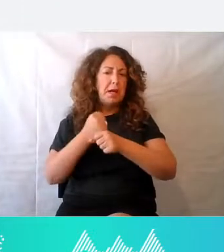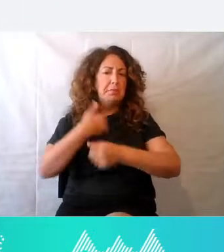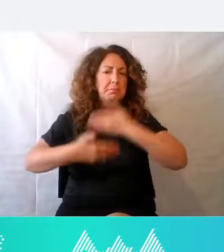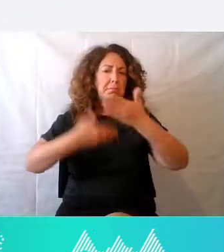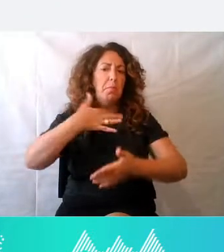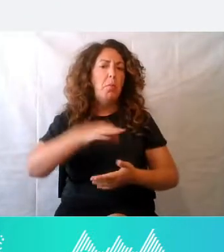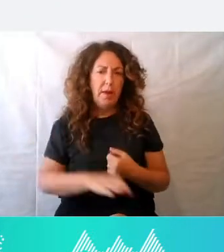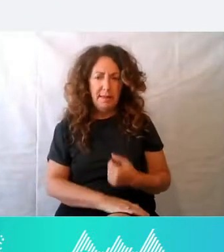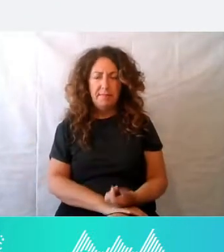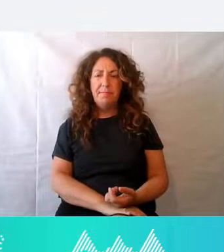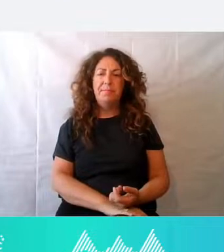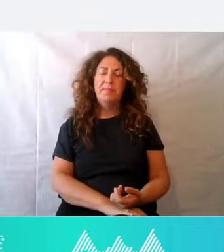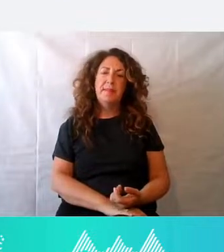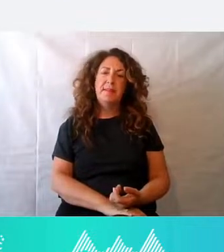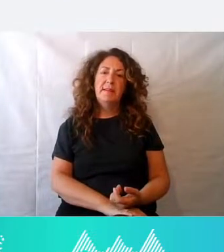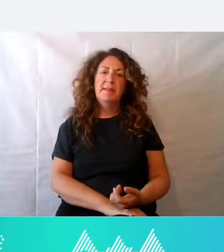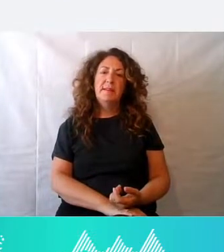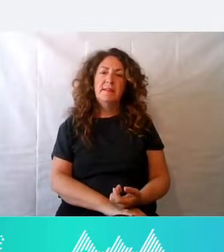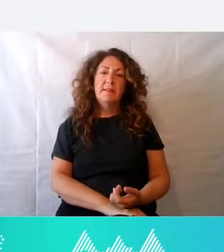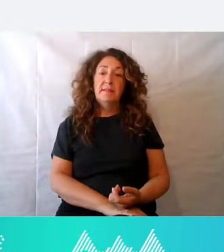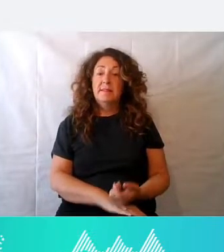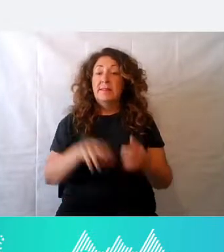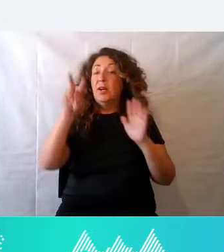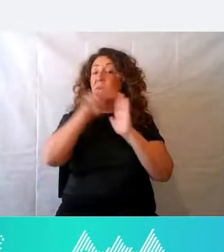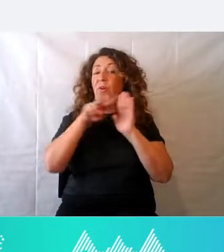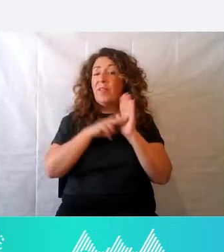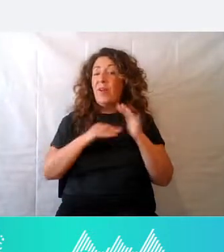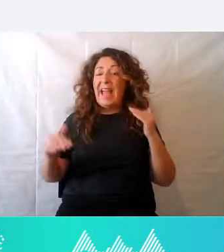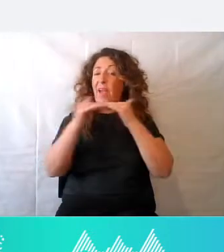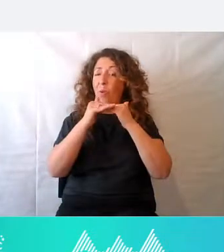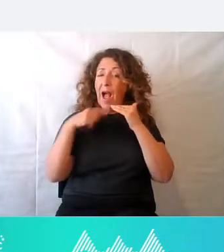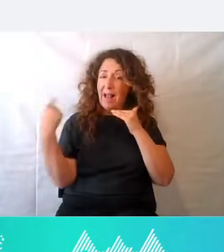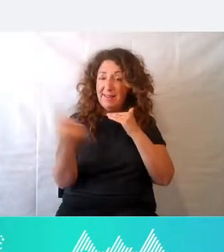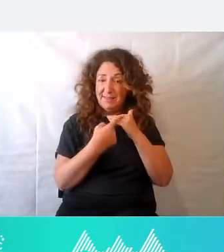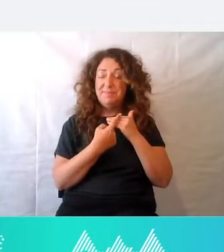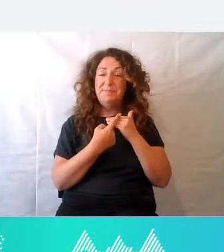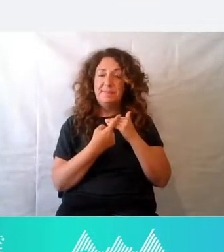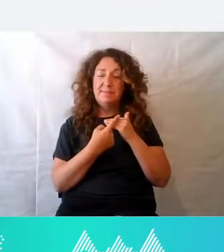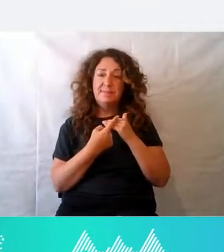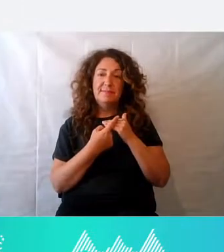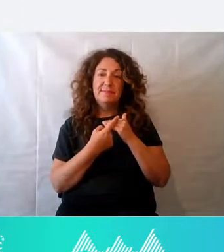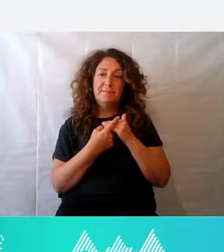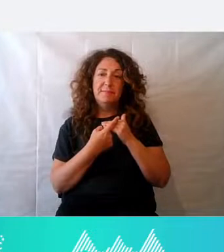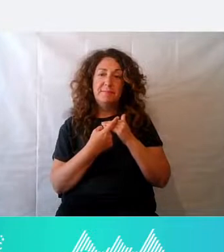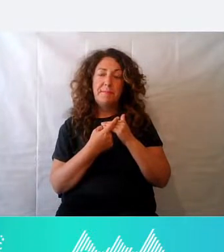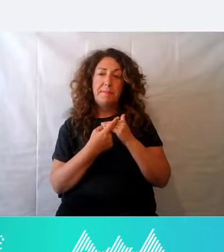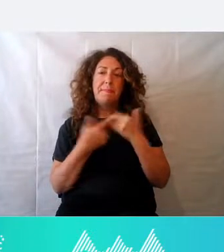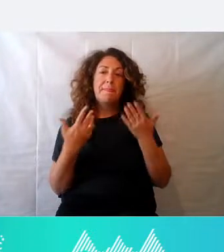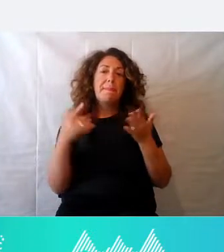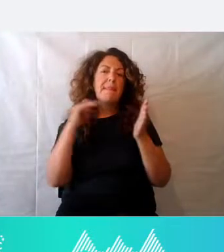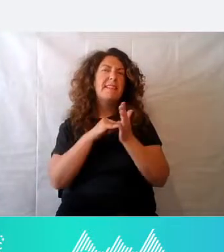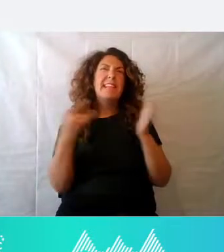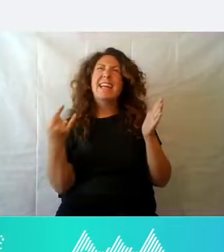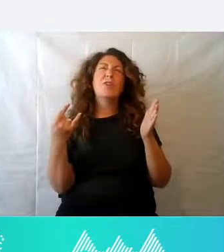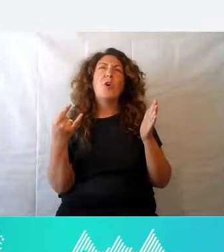su trabajo en igualdad de condiciones y que además en ningún momento la tecnología suponga un